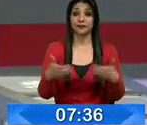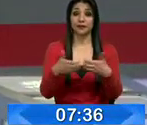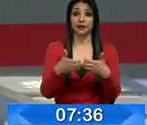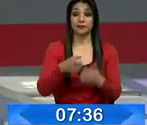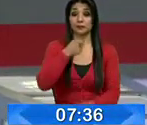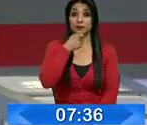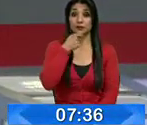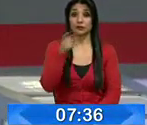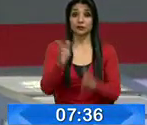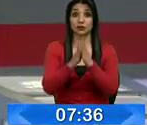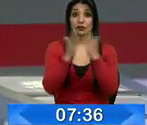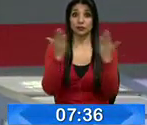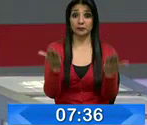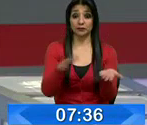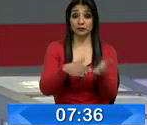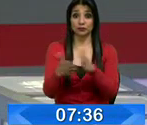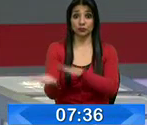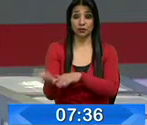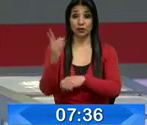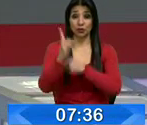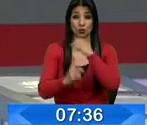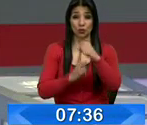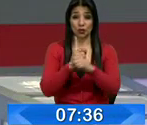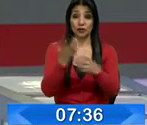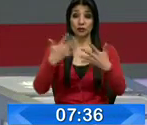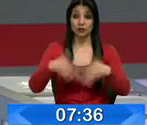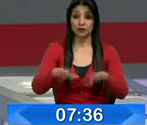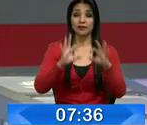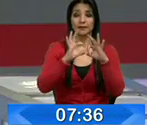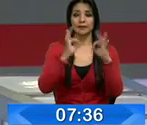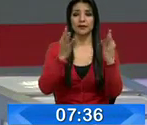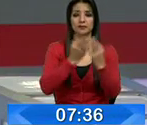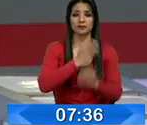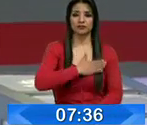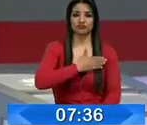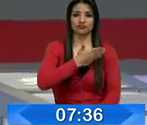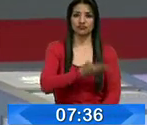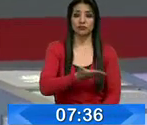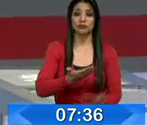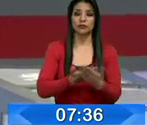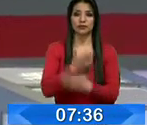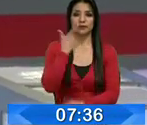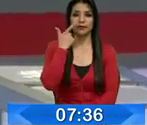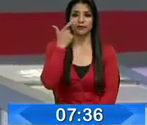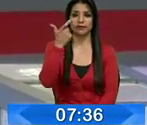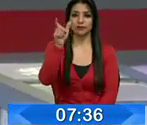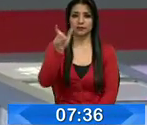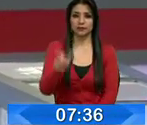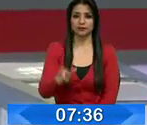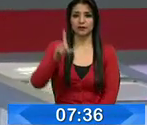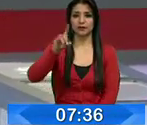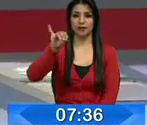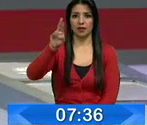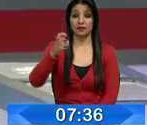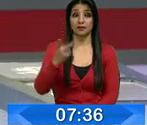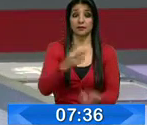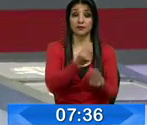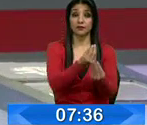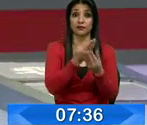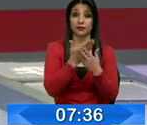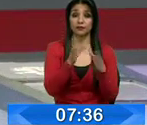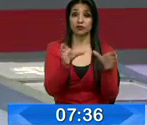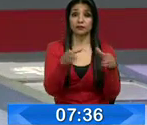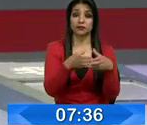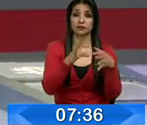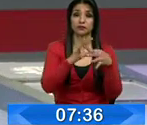equipo periodístico del diario El Comercio, sus familiares ponen la confianza en la nueva fiscal Diana Salazar y del informe de la Comisión Interamericana de